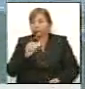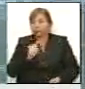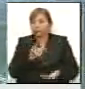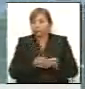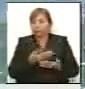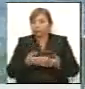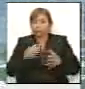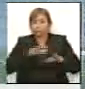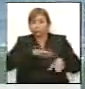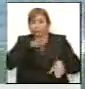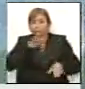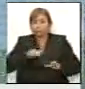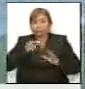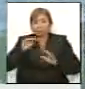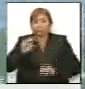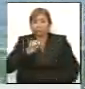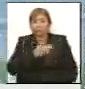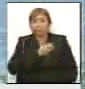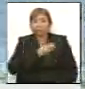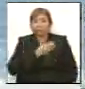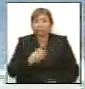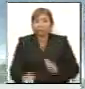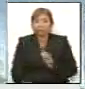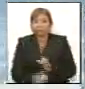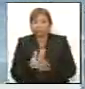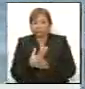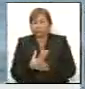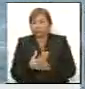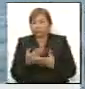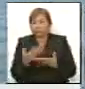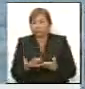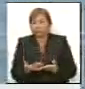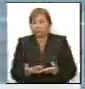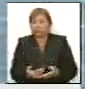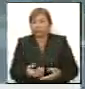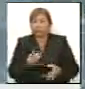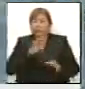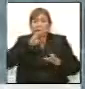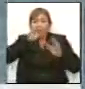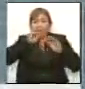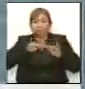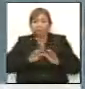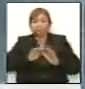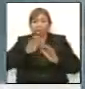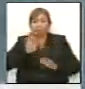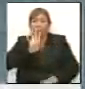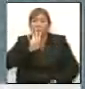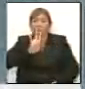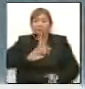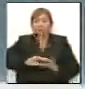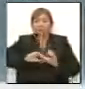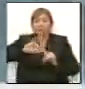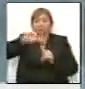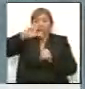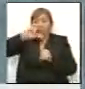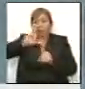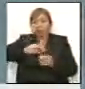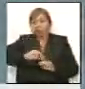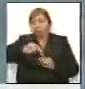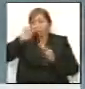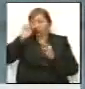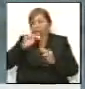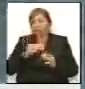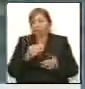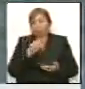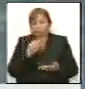imponente oleaje entre los meses de mayo a septiembre, lo que ofrece al surfista de olas de más de 4 metros de altura, convirtiéndolo en